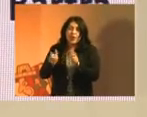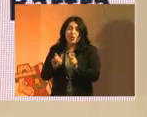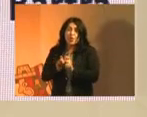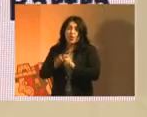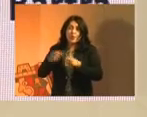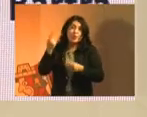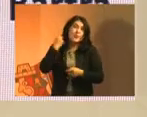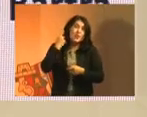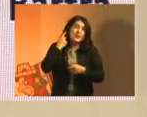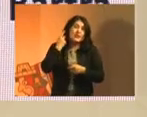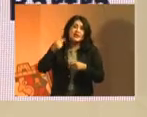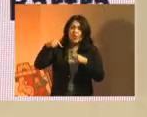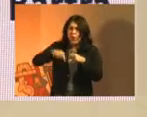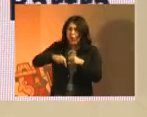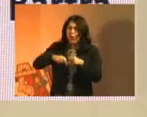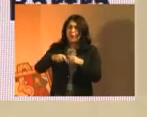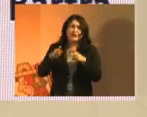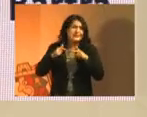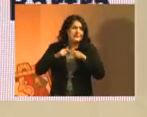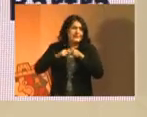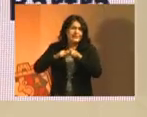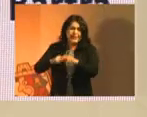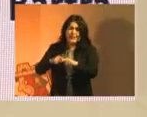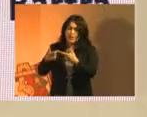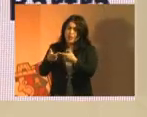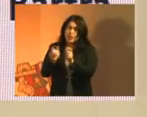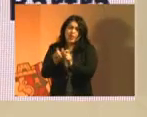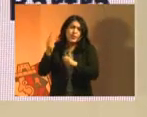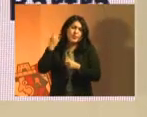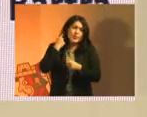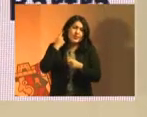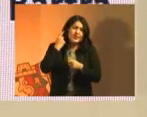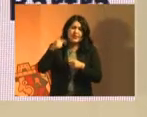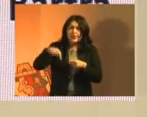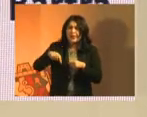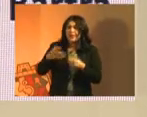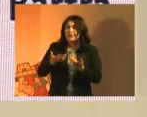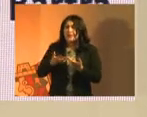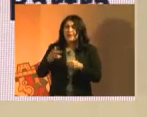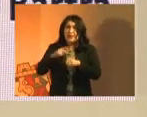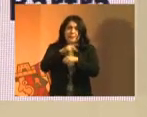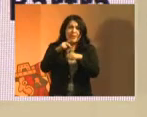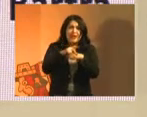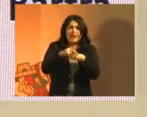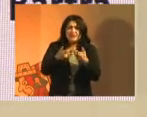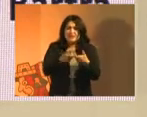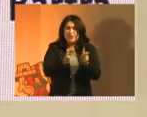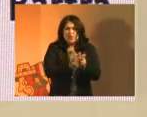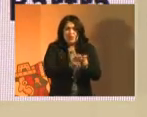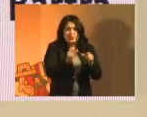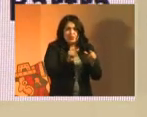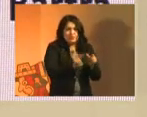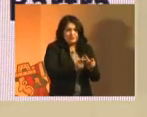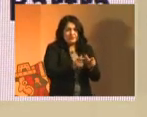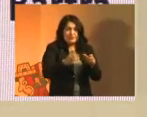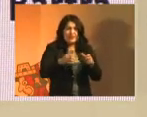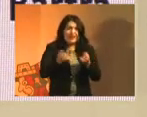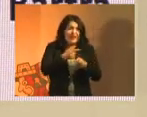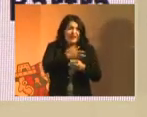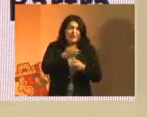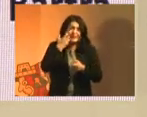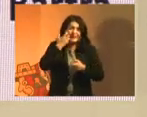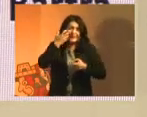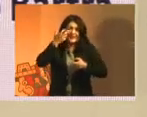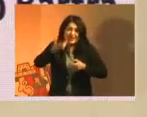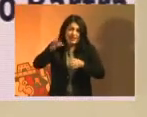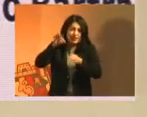excepcional un partido sorprendente en un país de partidos minoritarios de partidos con afanes electorales de partidos